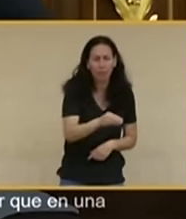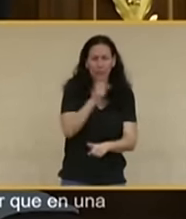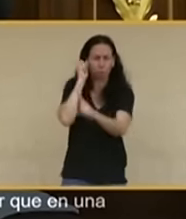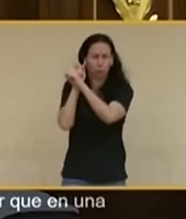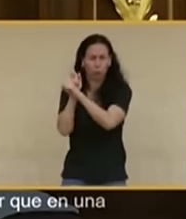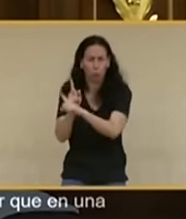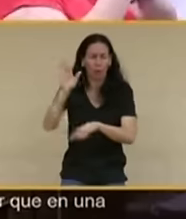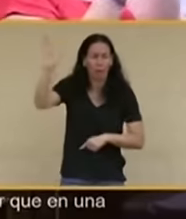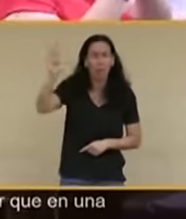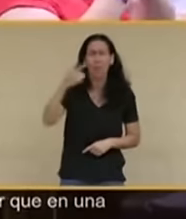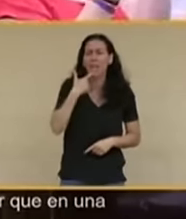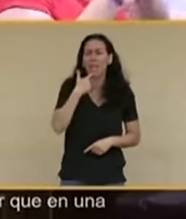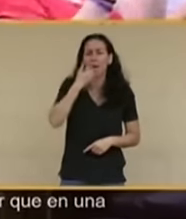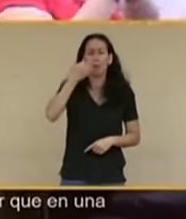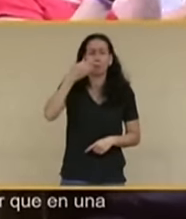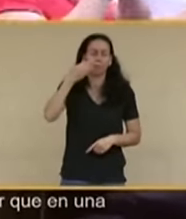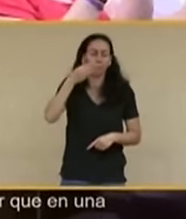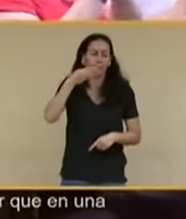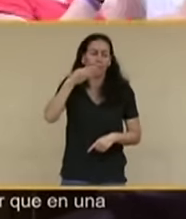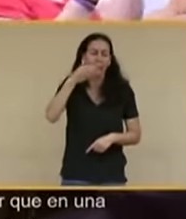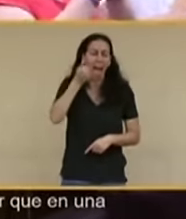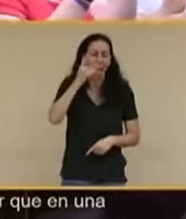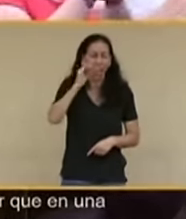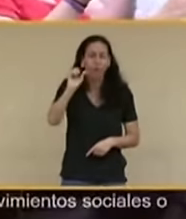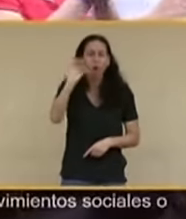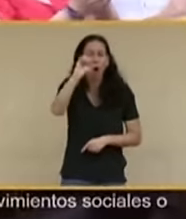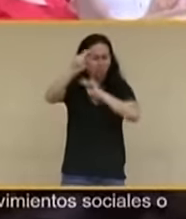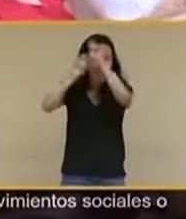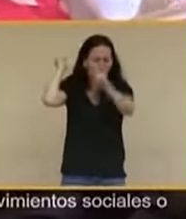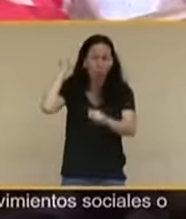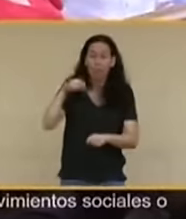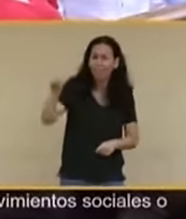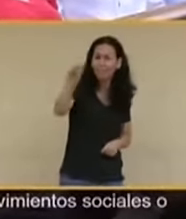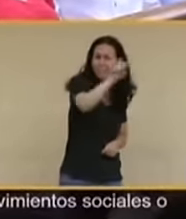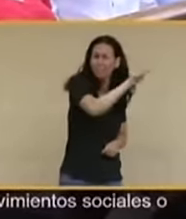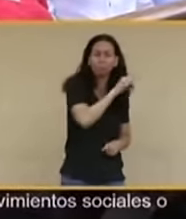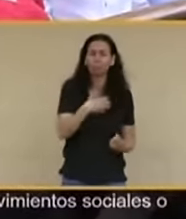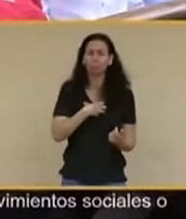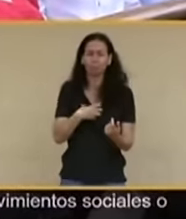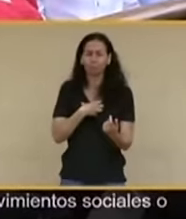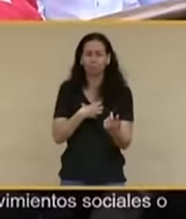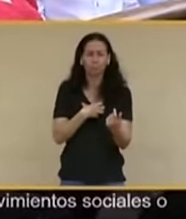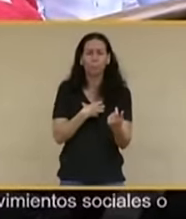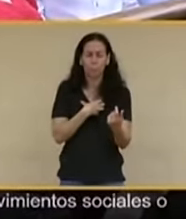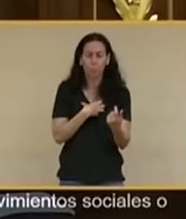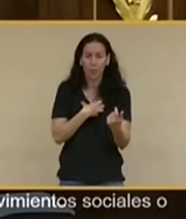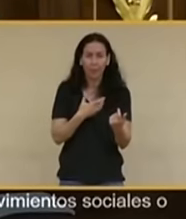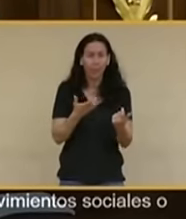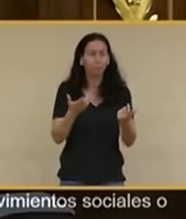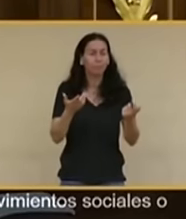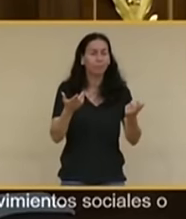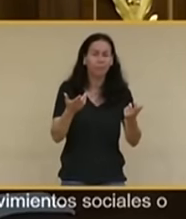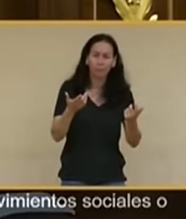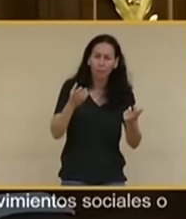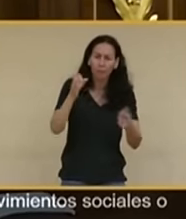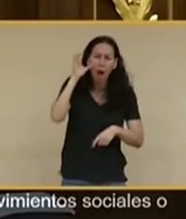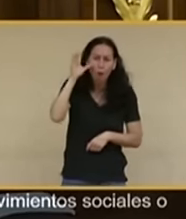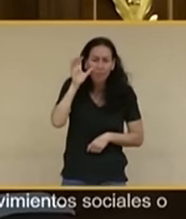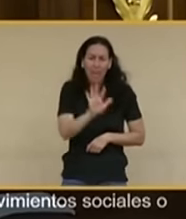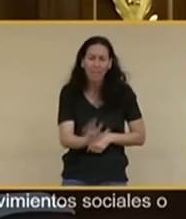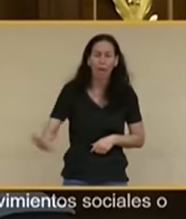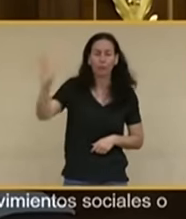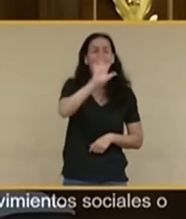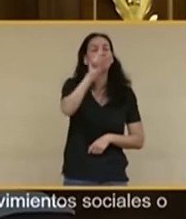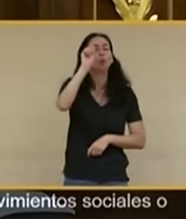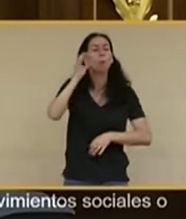como Adri de Badalona o como los 6 de Zaragoza. Una democracia decente no puede permitir que la Audiencia Nacional actúe como un tribunal de